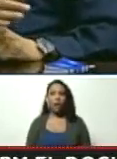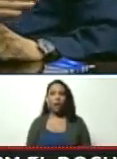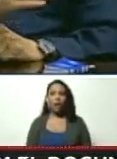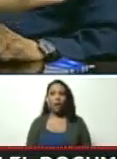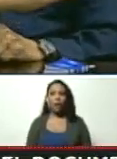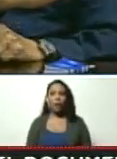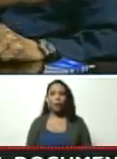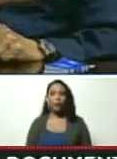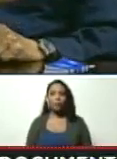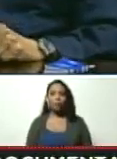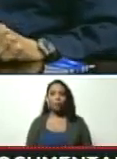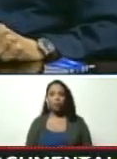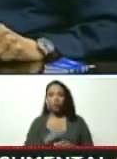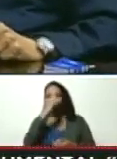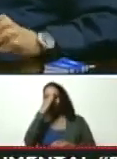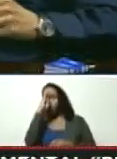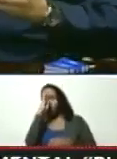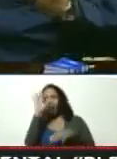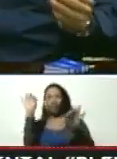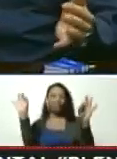No tuvo duda ni un segundo